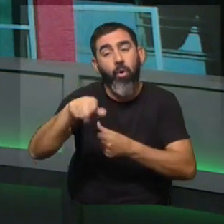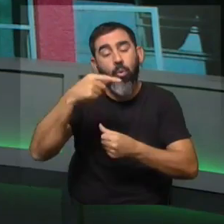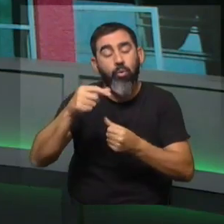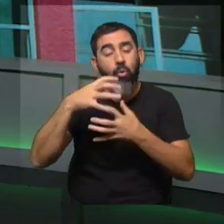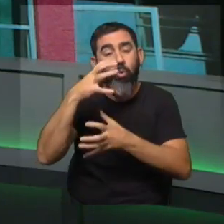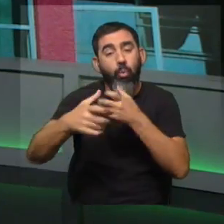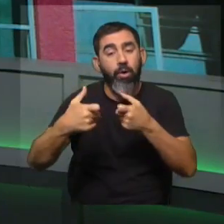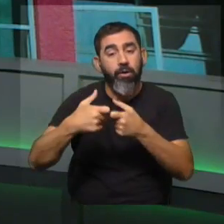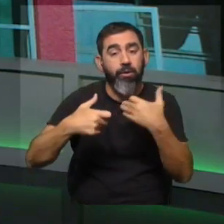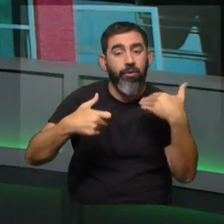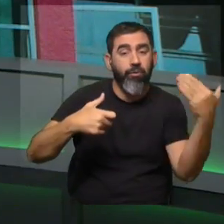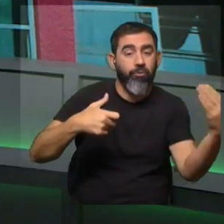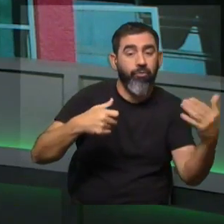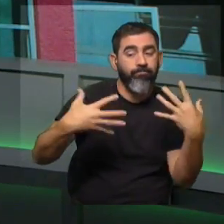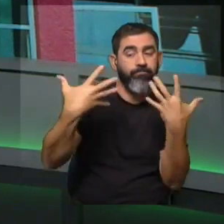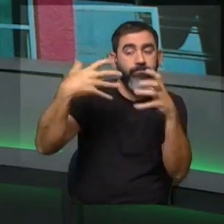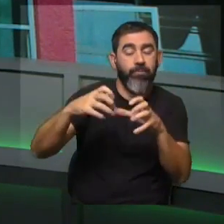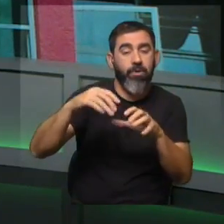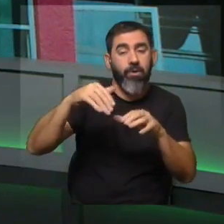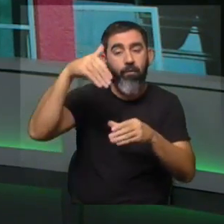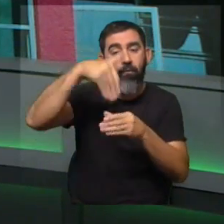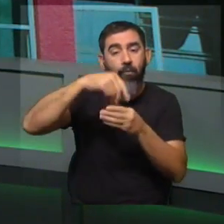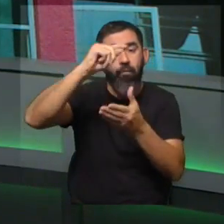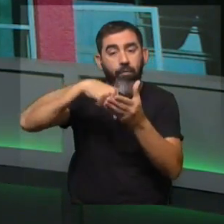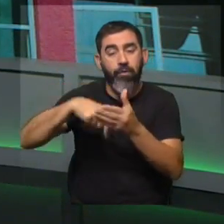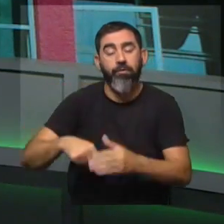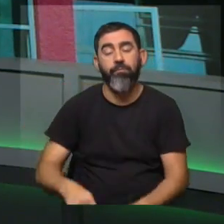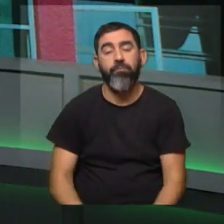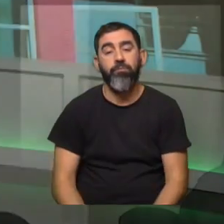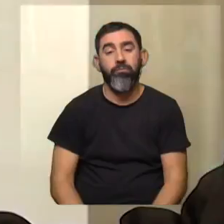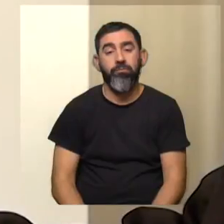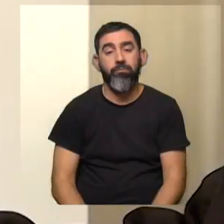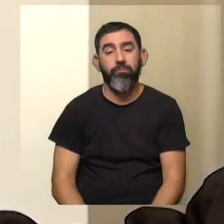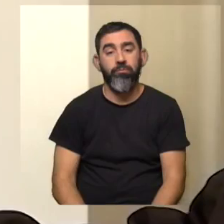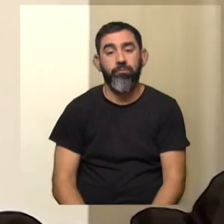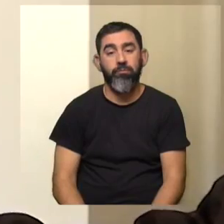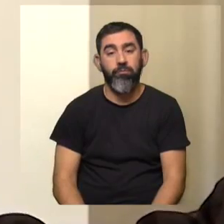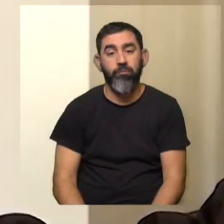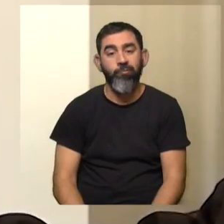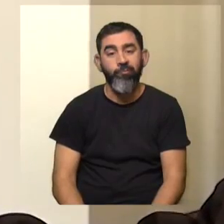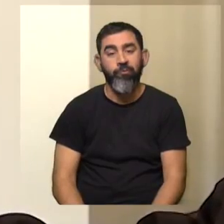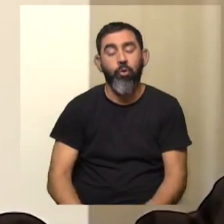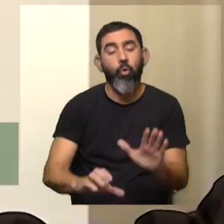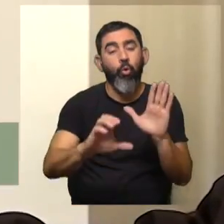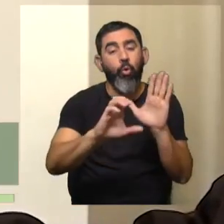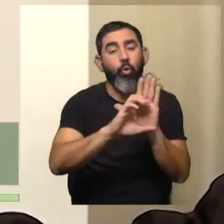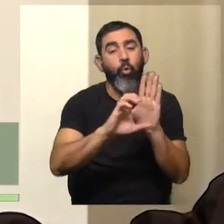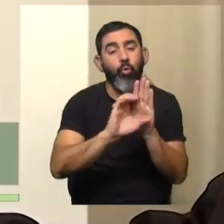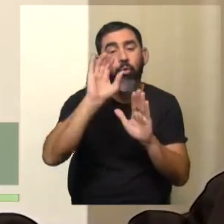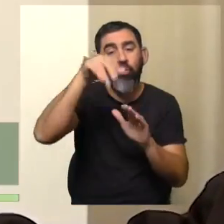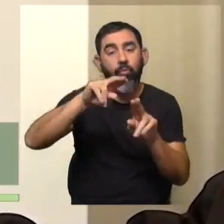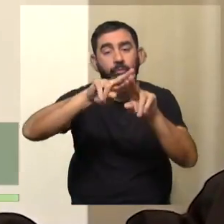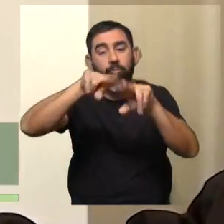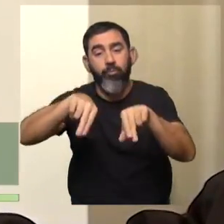de la coalición de izquierdas contrarias a una campaña de recolección de firmas utilizar la Constitución de la república para